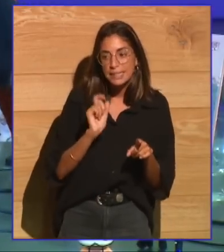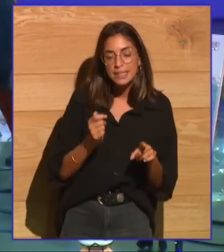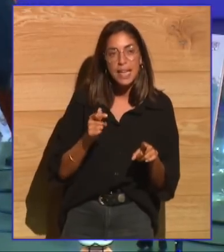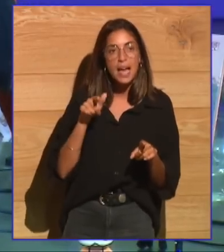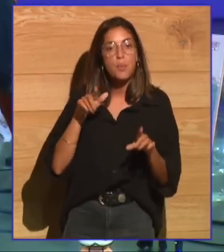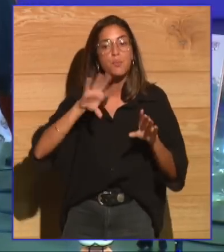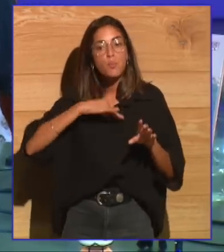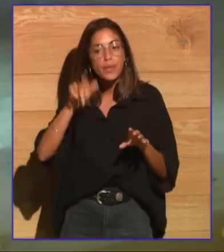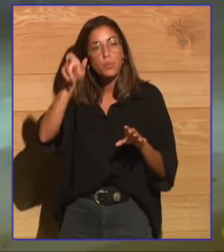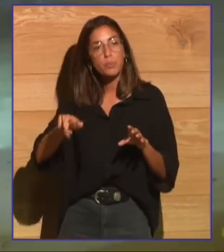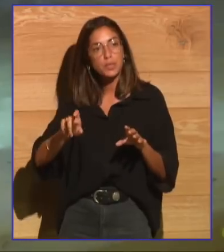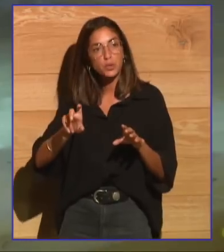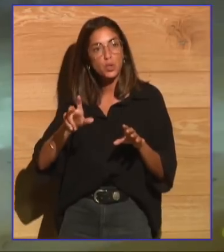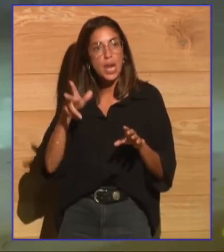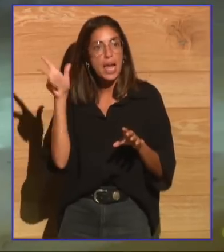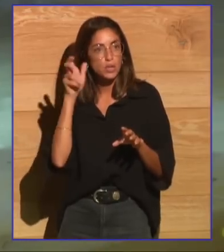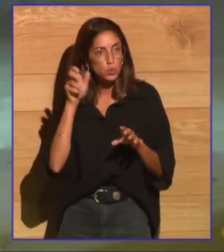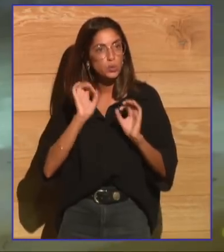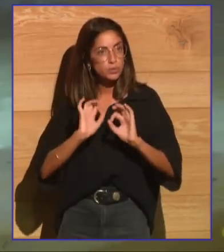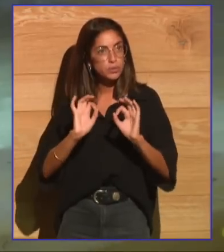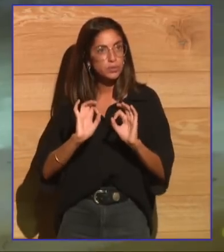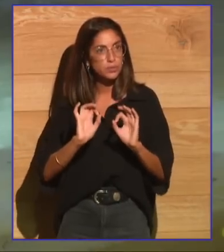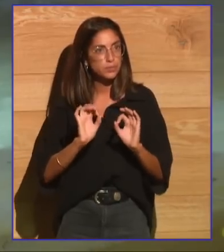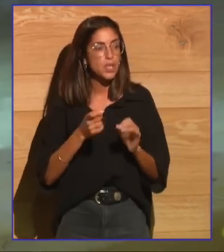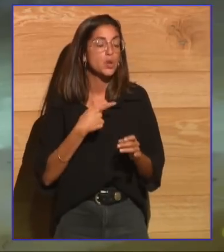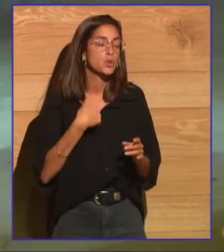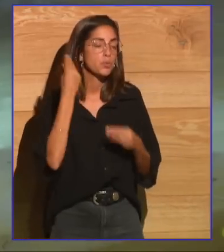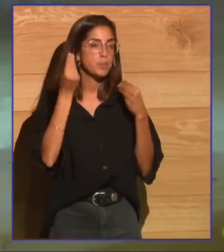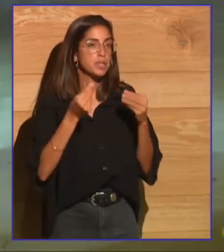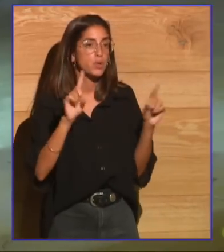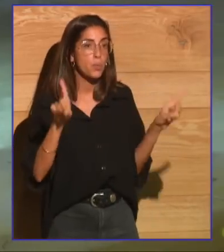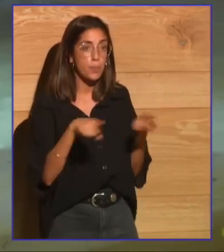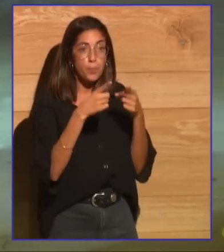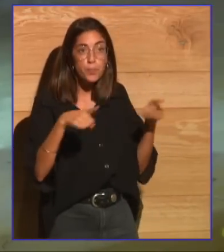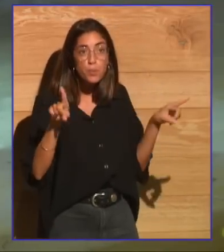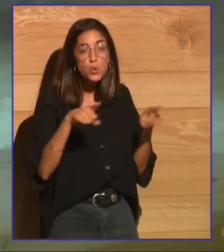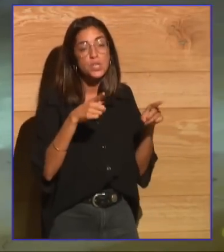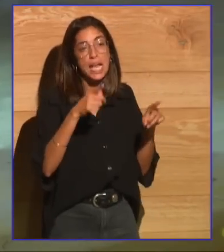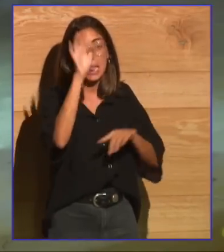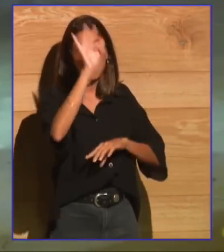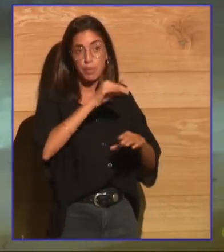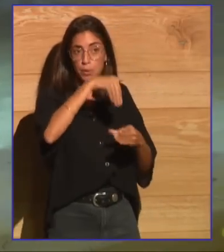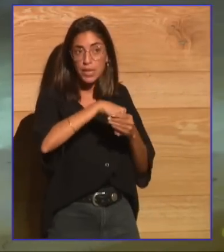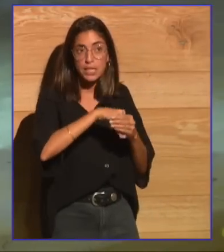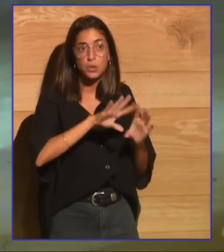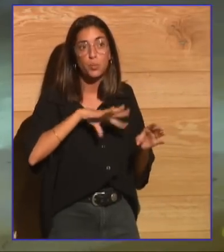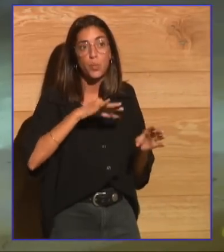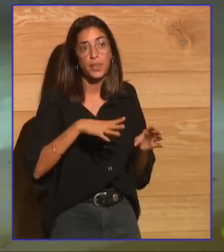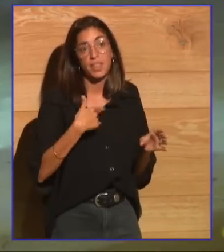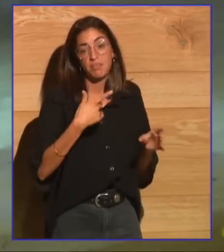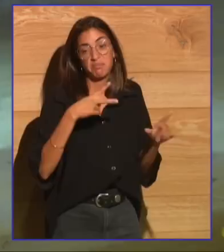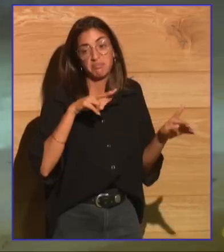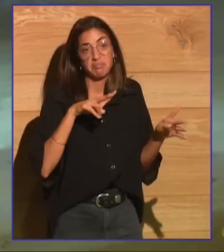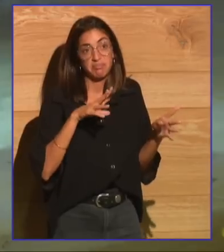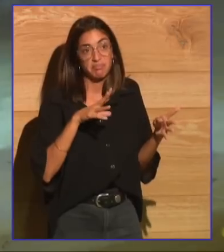esto una música para más allá tienen no tiene por qué ser disfrutable porque cumple otro tipo de función y muchas veces es invisible en gran medida porque